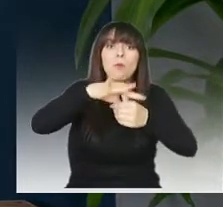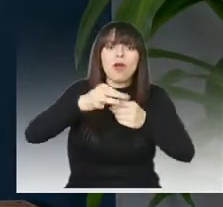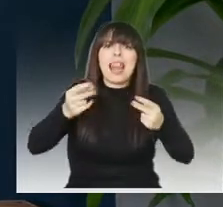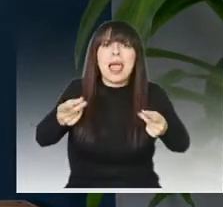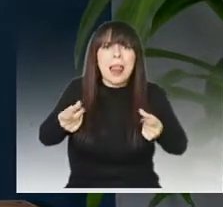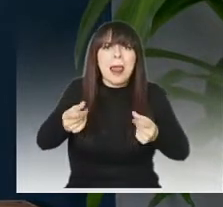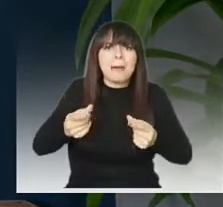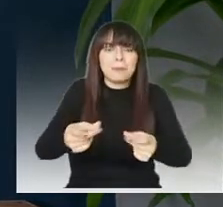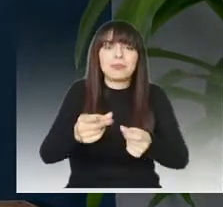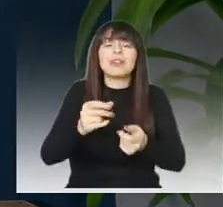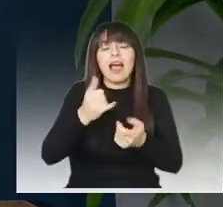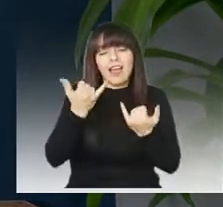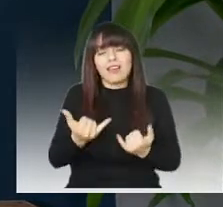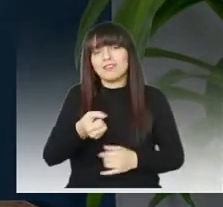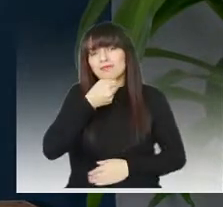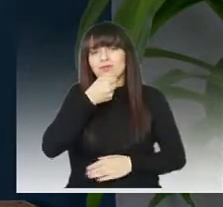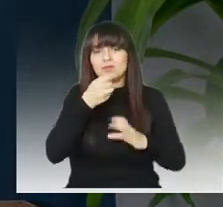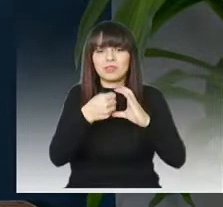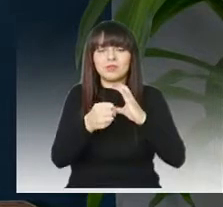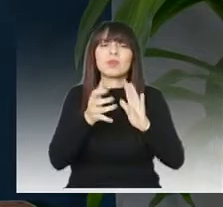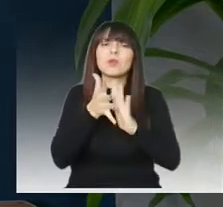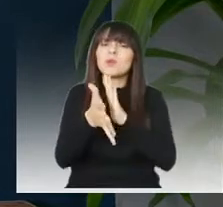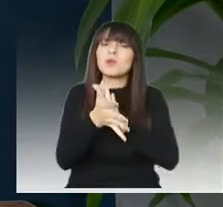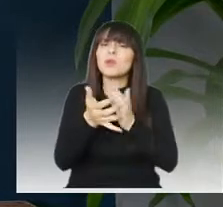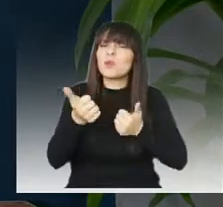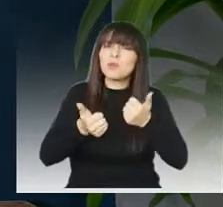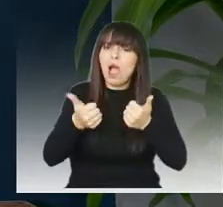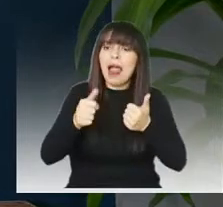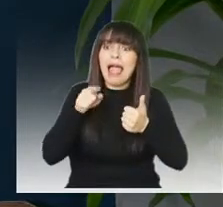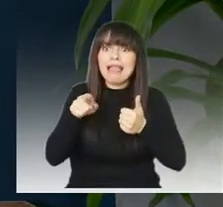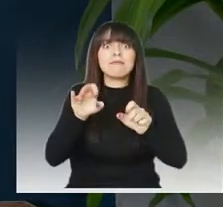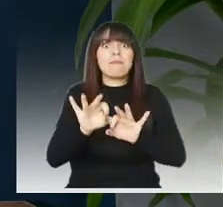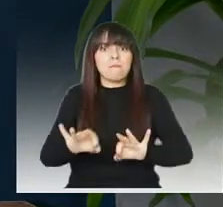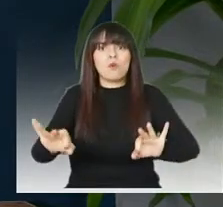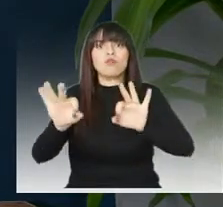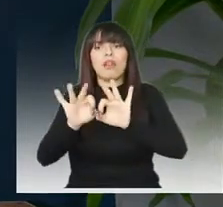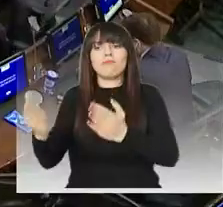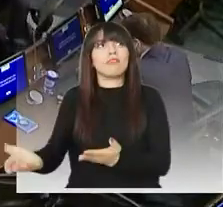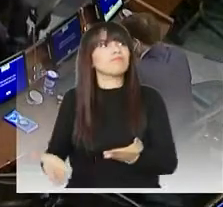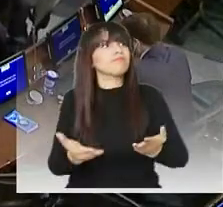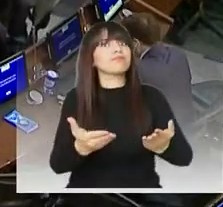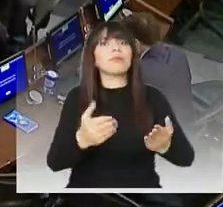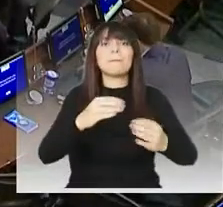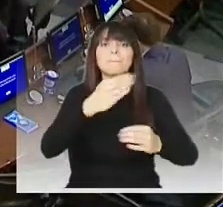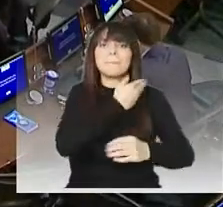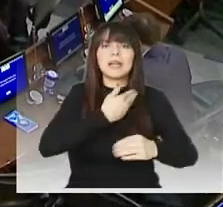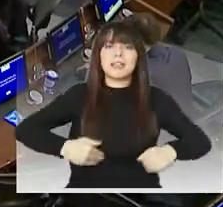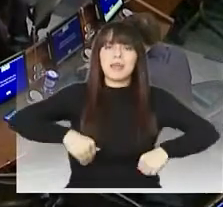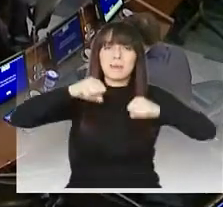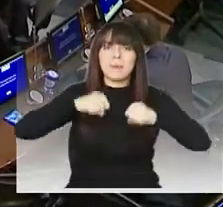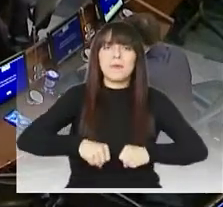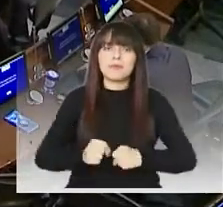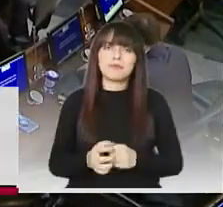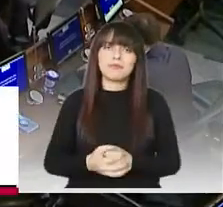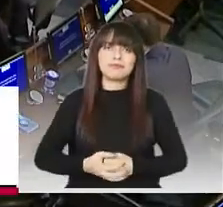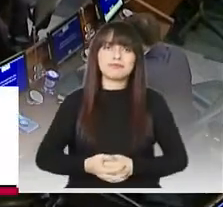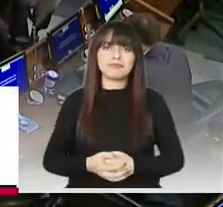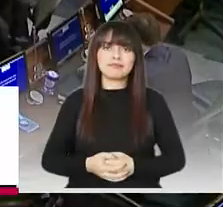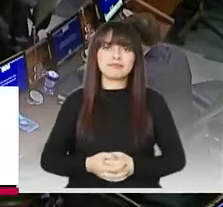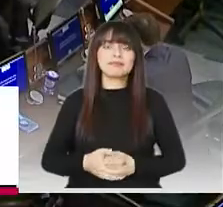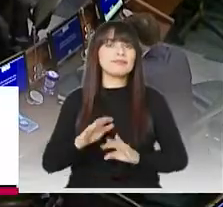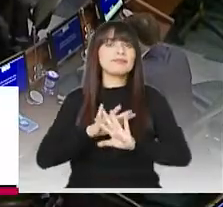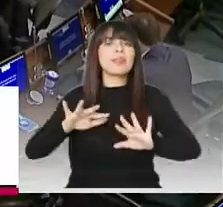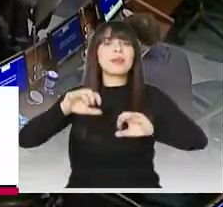contamos algunas de las iniciativas más importantes que pasarán a sanción presidencial. Fue aprobado el proyecto de ley de